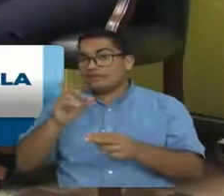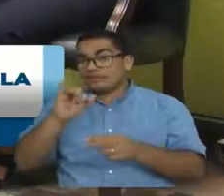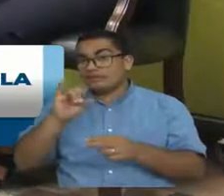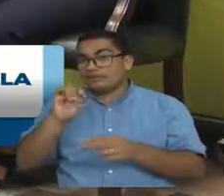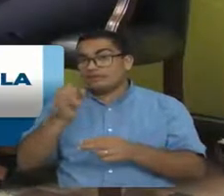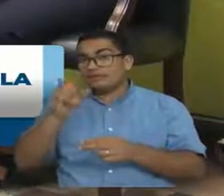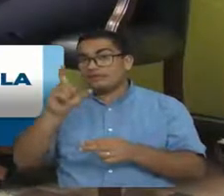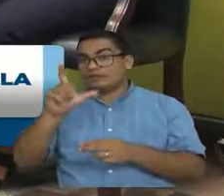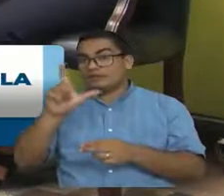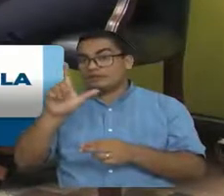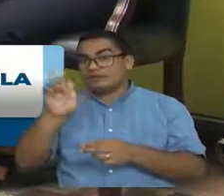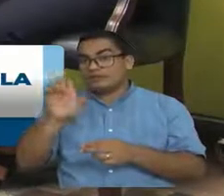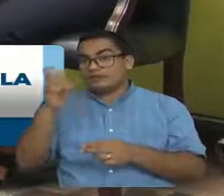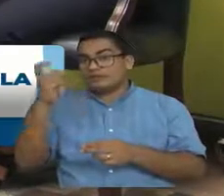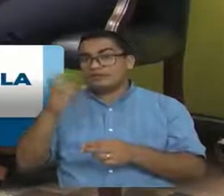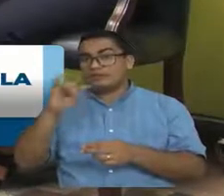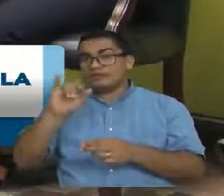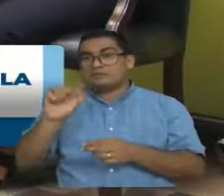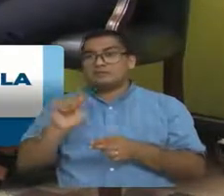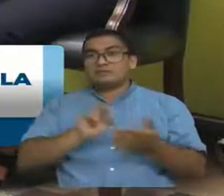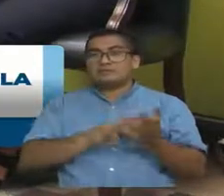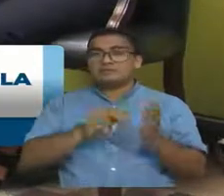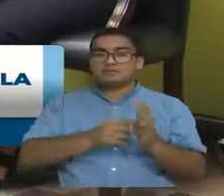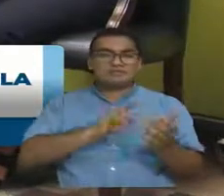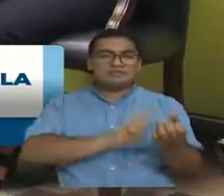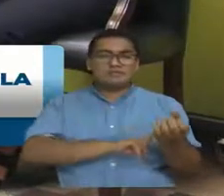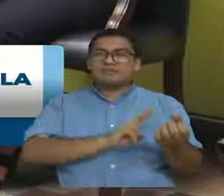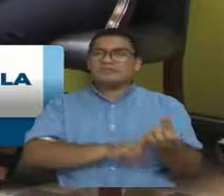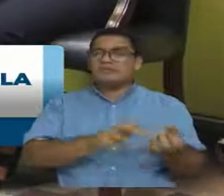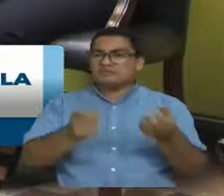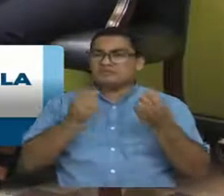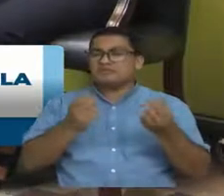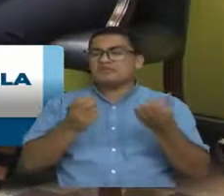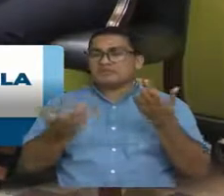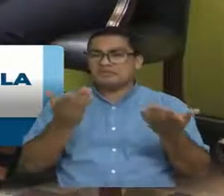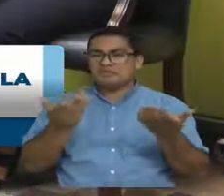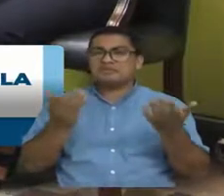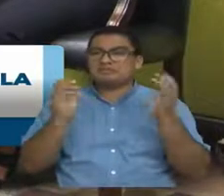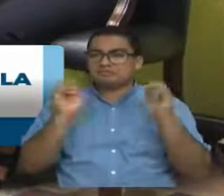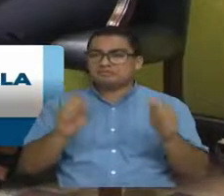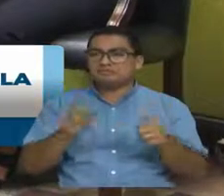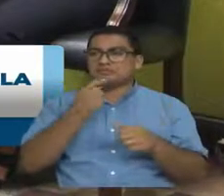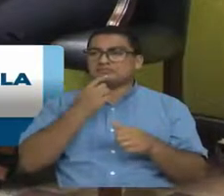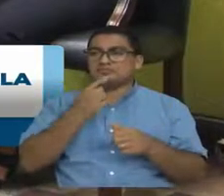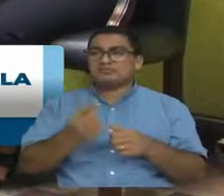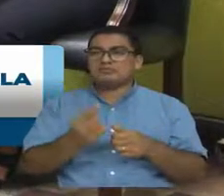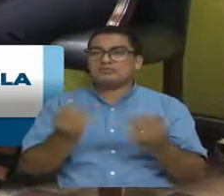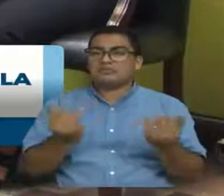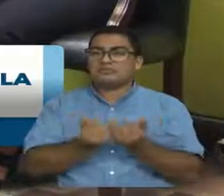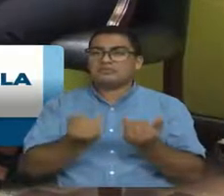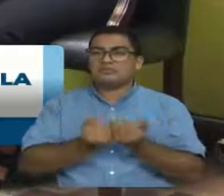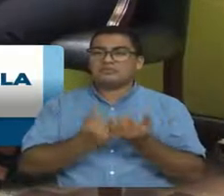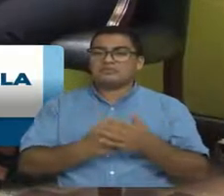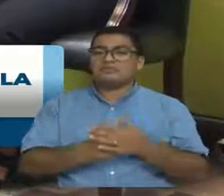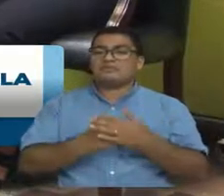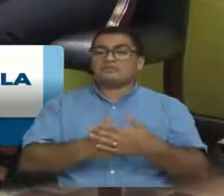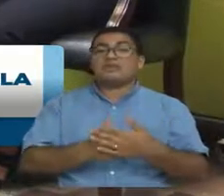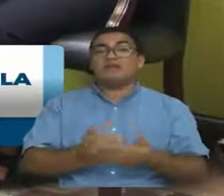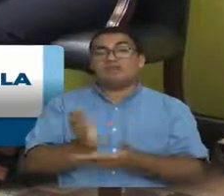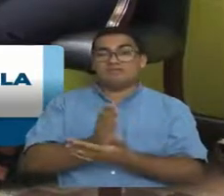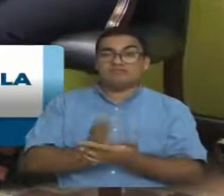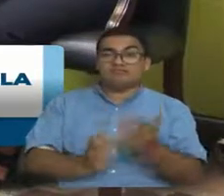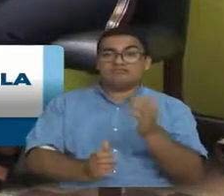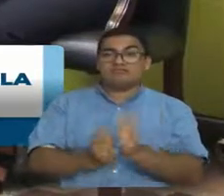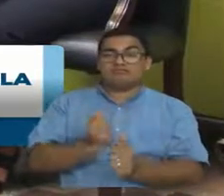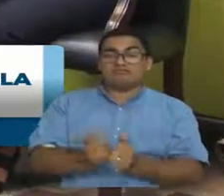no tiene que ver con falta de vitaminas menos descartados y podría ser porque podría provocar este en el embarazo siempre alguna alteración